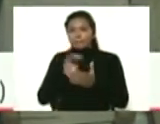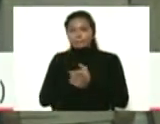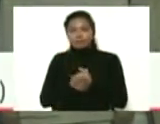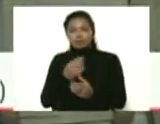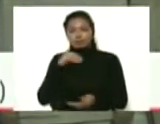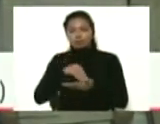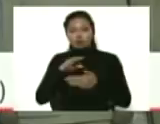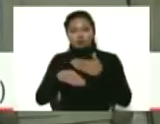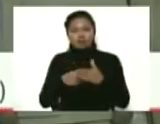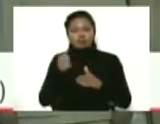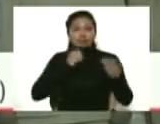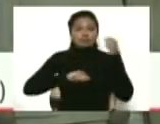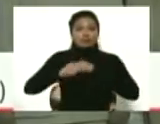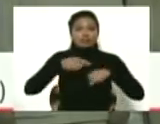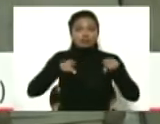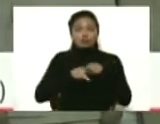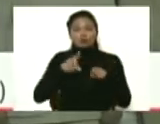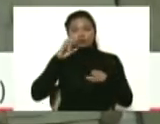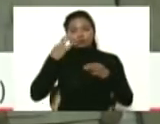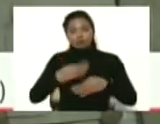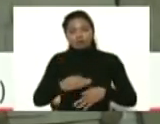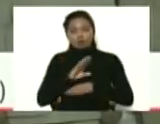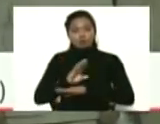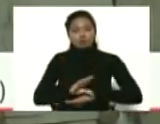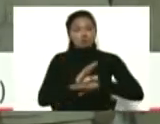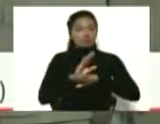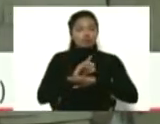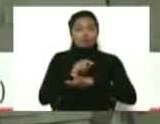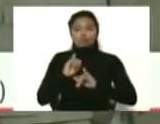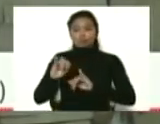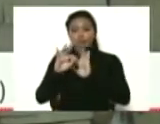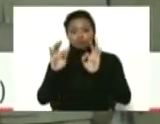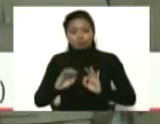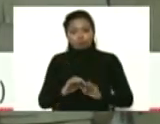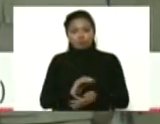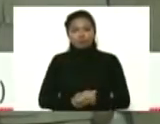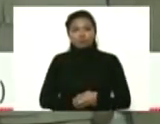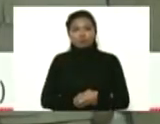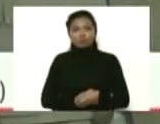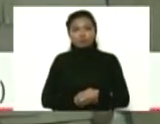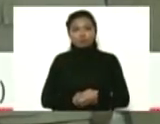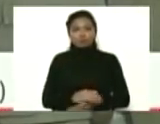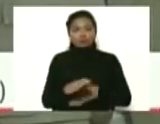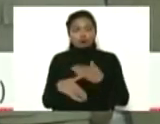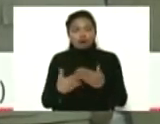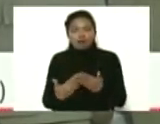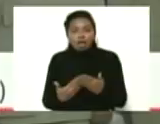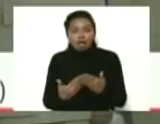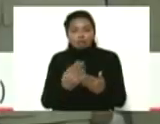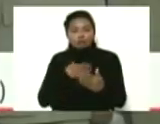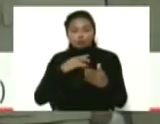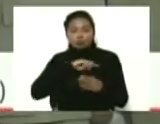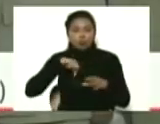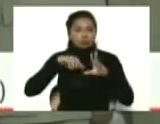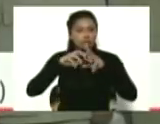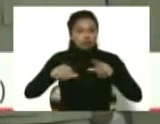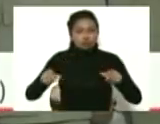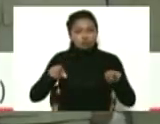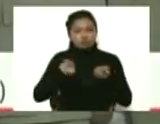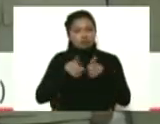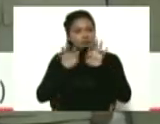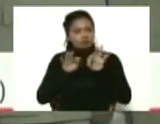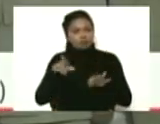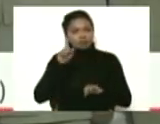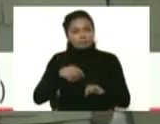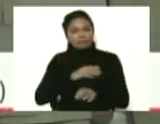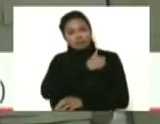especial atención la defensa y la seguridad y resguardo de esta vía alterna de nuestro territorio. Igualmente, mi